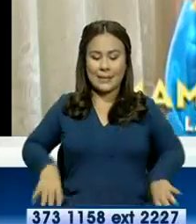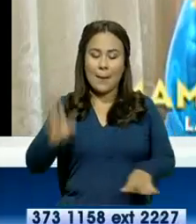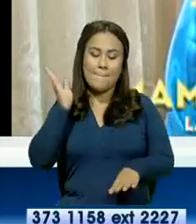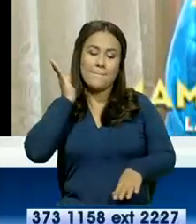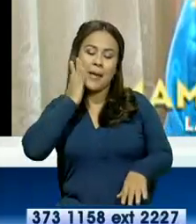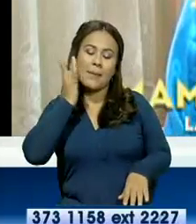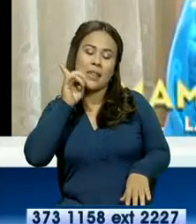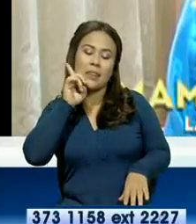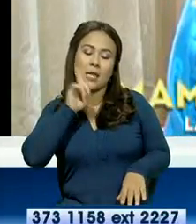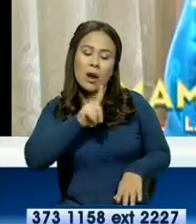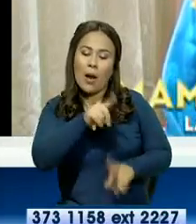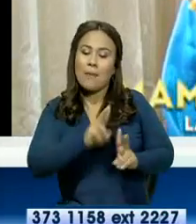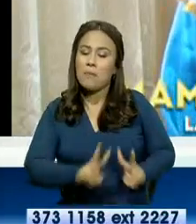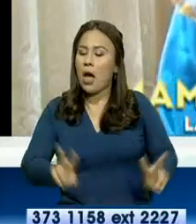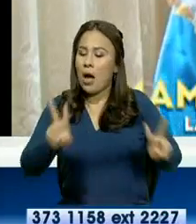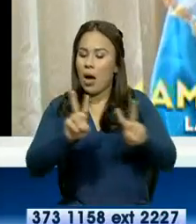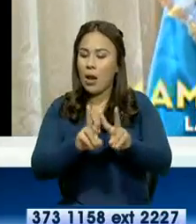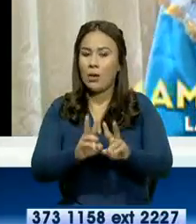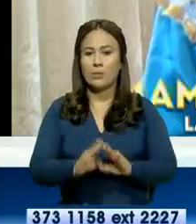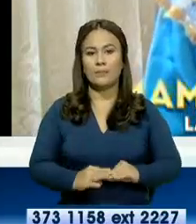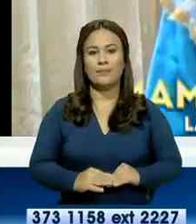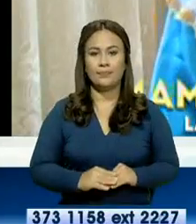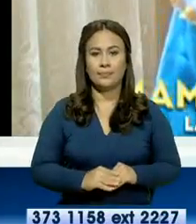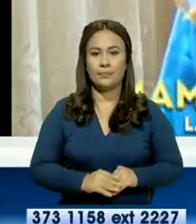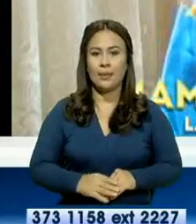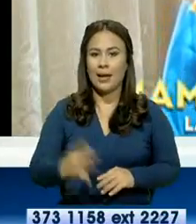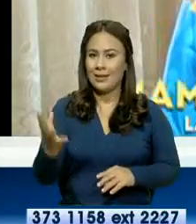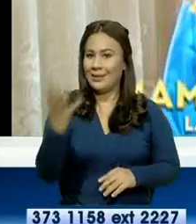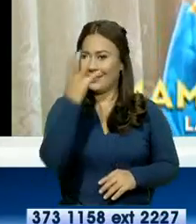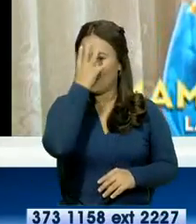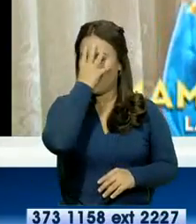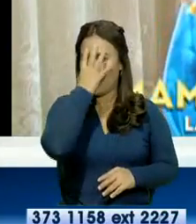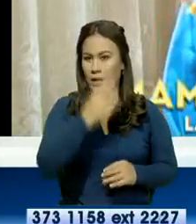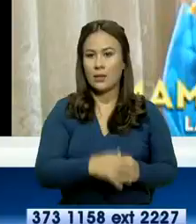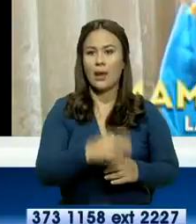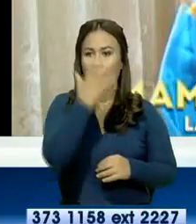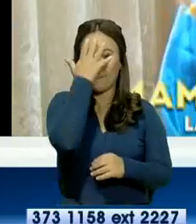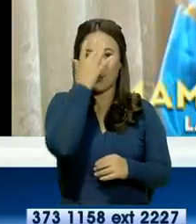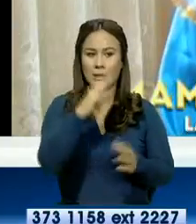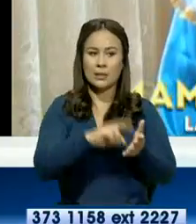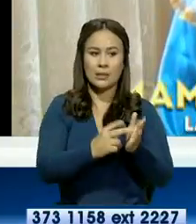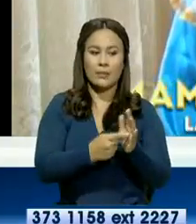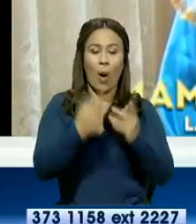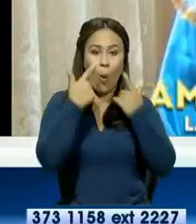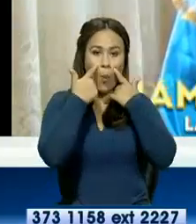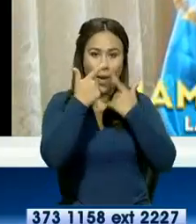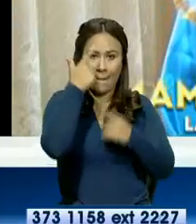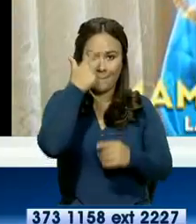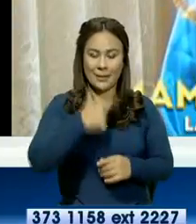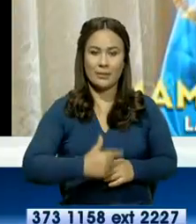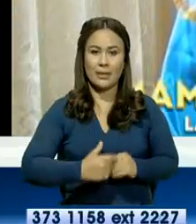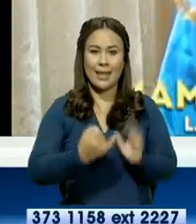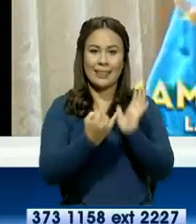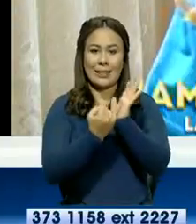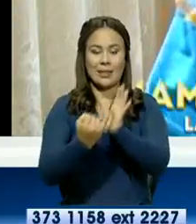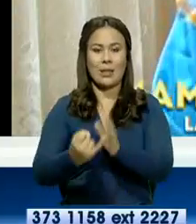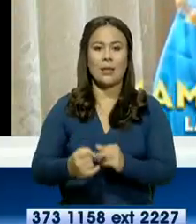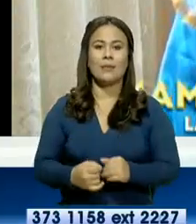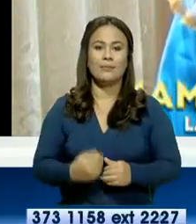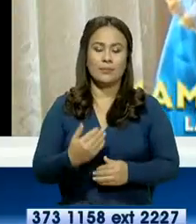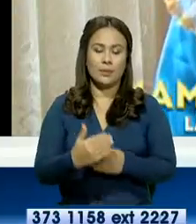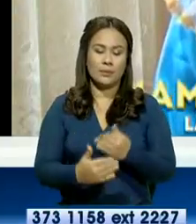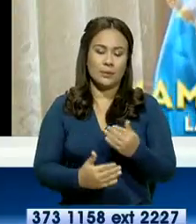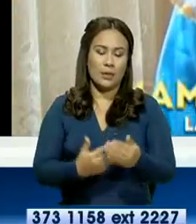septiembre la característica es que se usa careta porque se guarda la identidad del personaje. Esa es una de